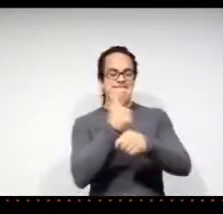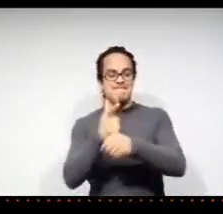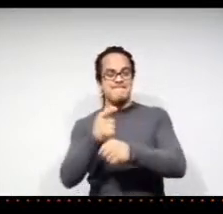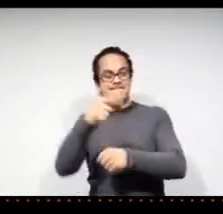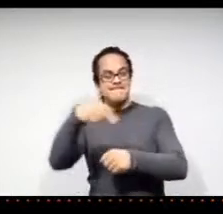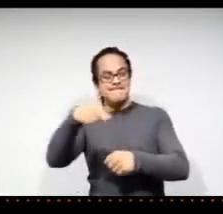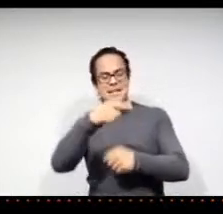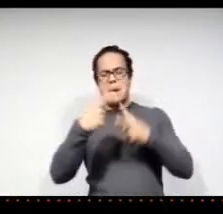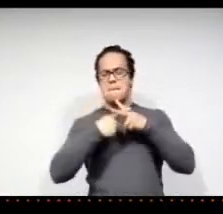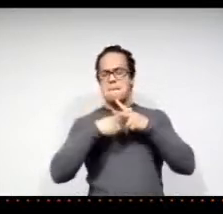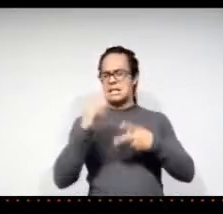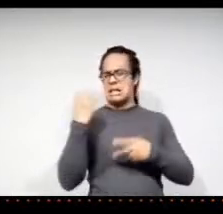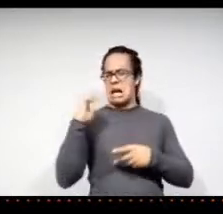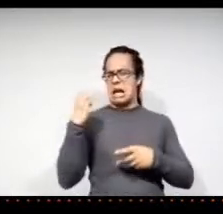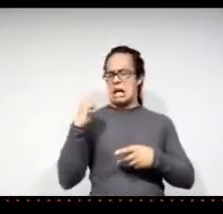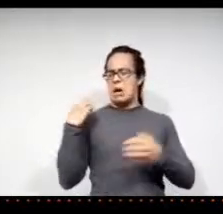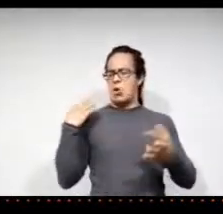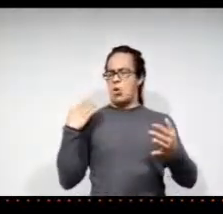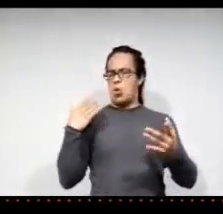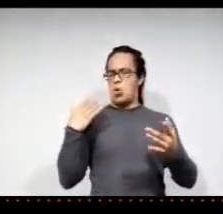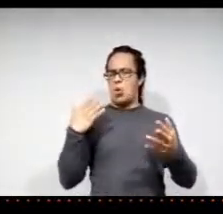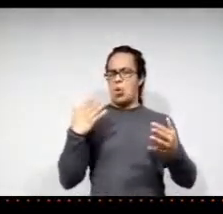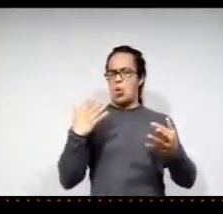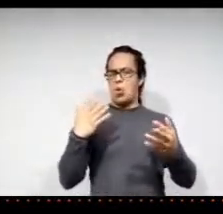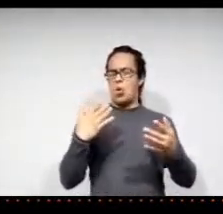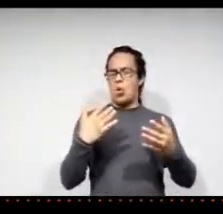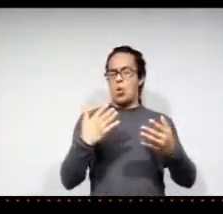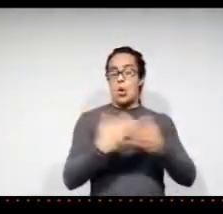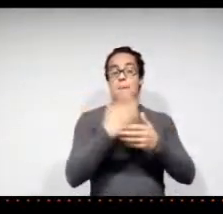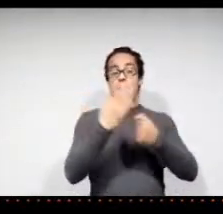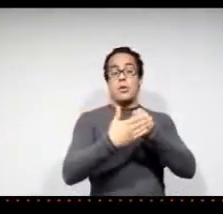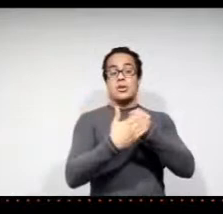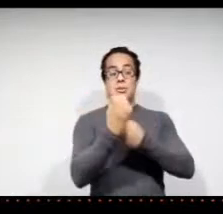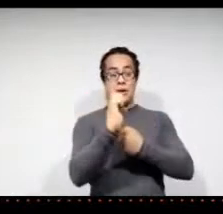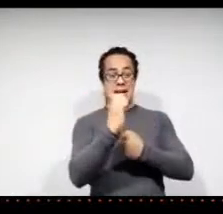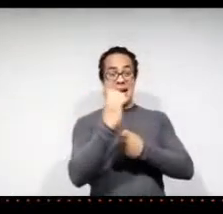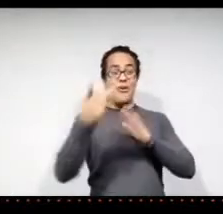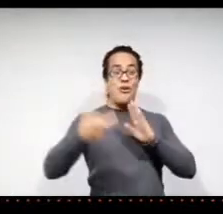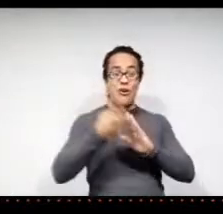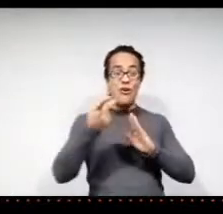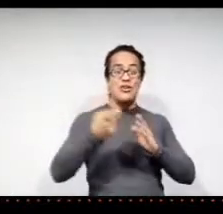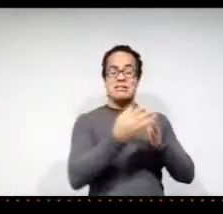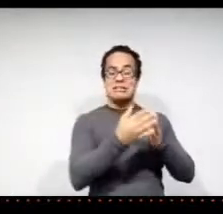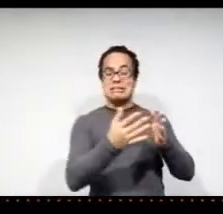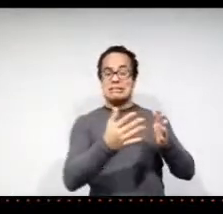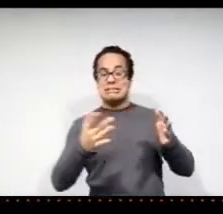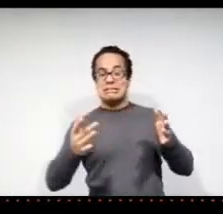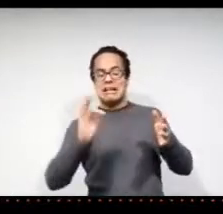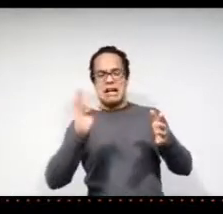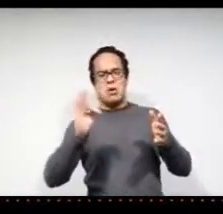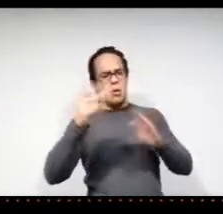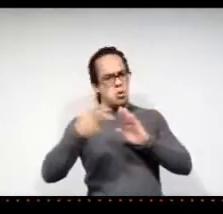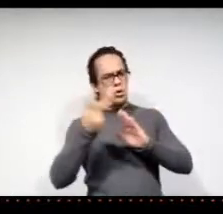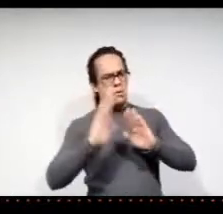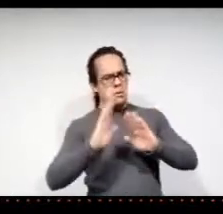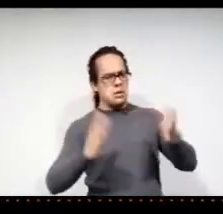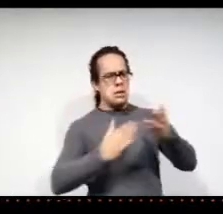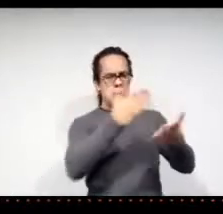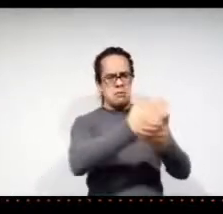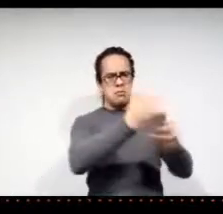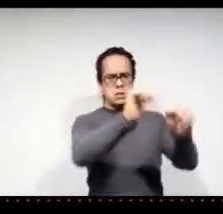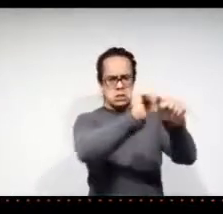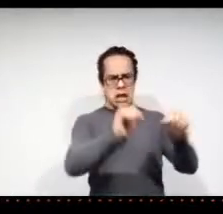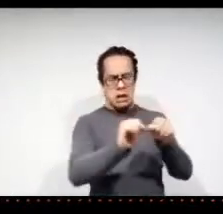enero nuevamente con una educación virtual, pero si después podemos regresar al campus, entonces vamos a tener